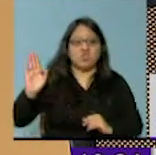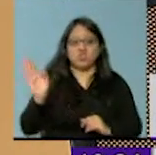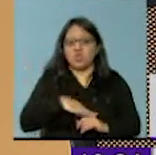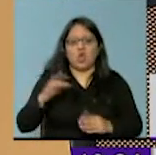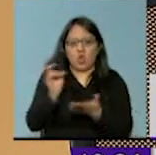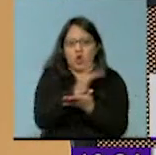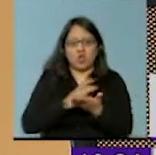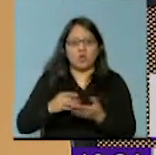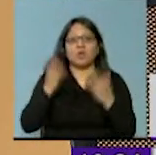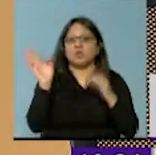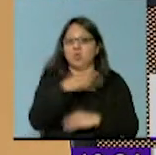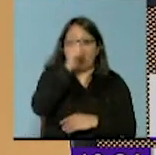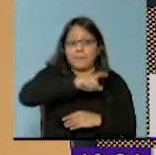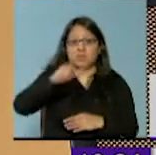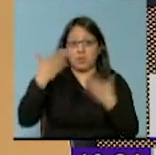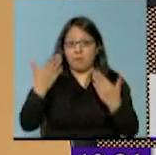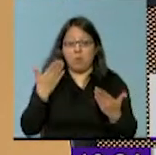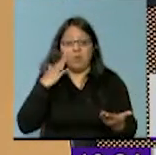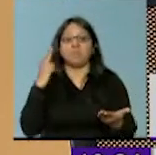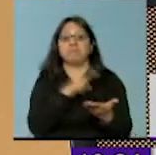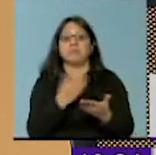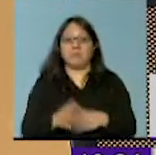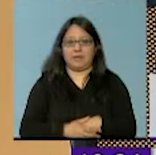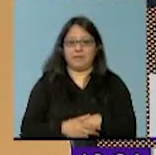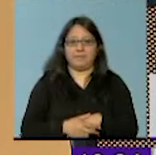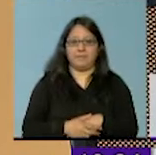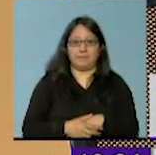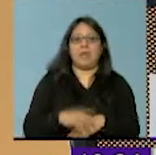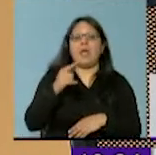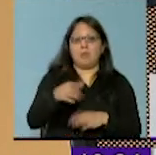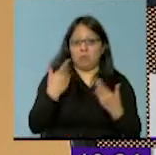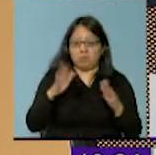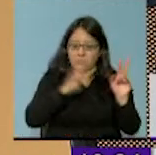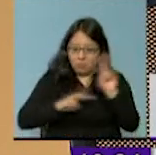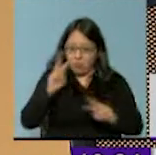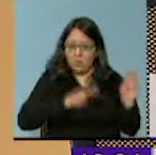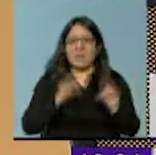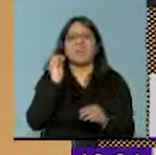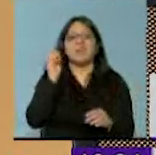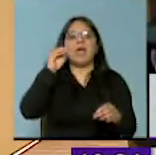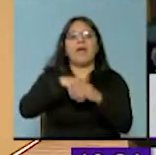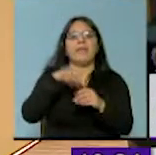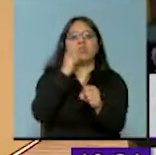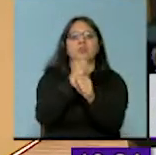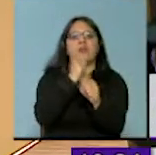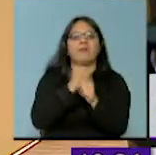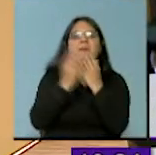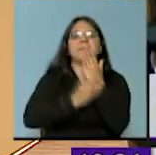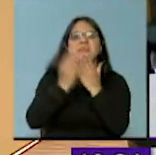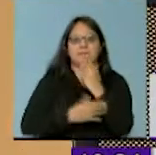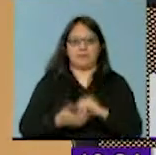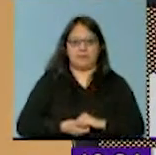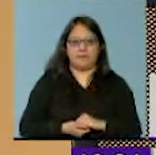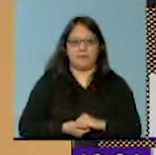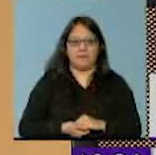la gente lo puede ver. Entrás y ves quiénes forman parte del ministerio. Entonces esto también forma parte